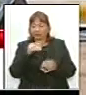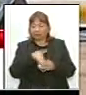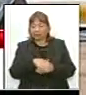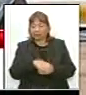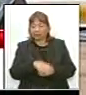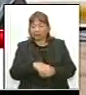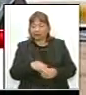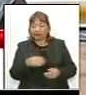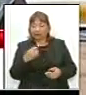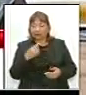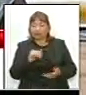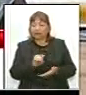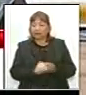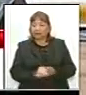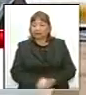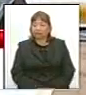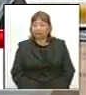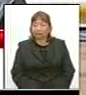votación.